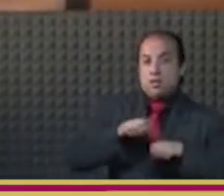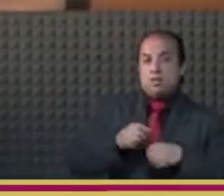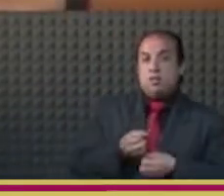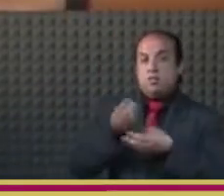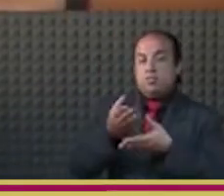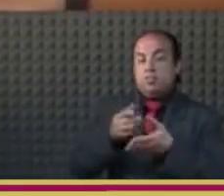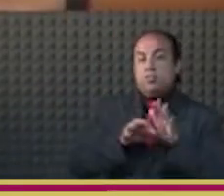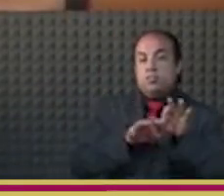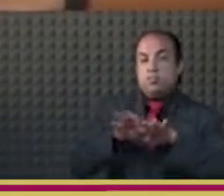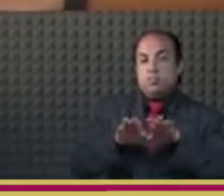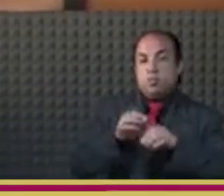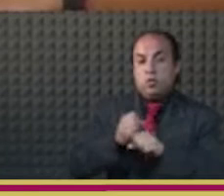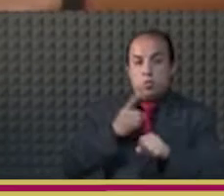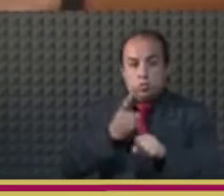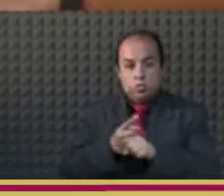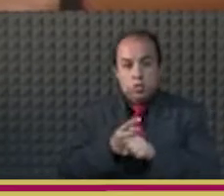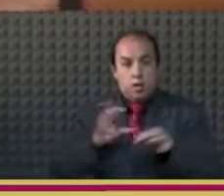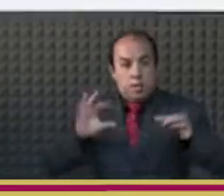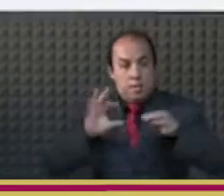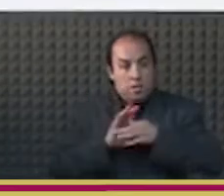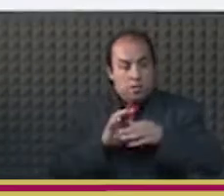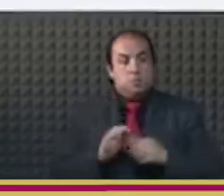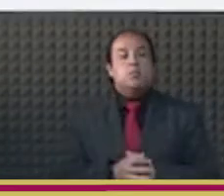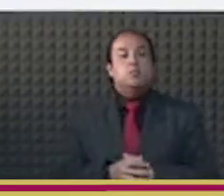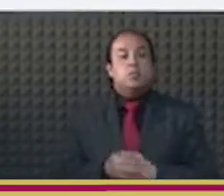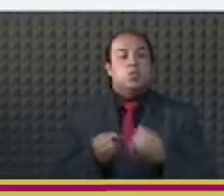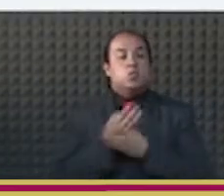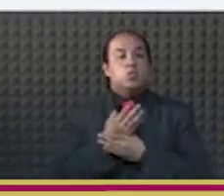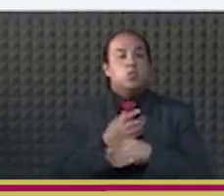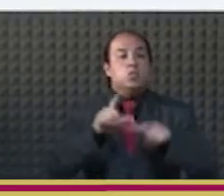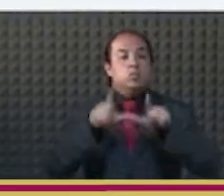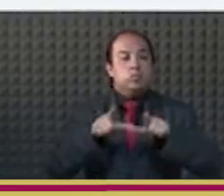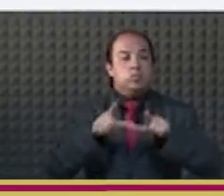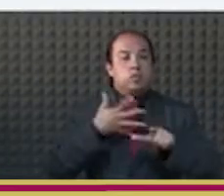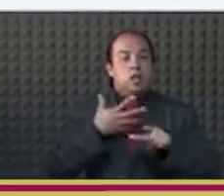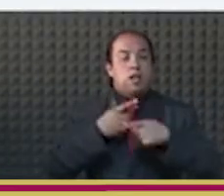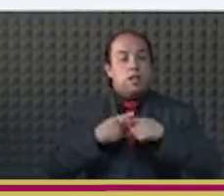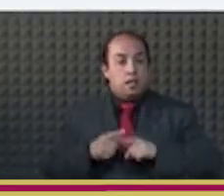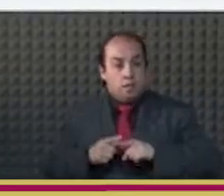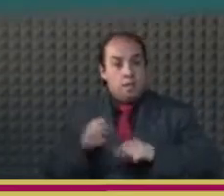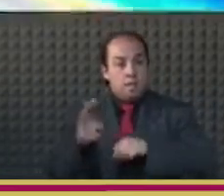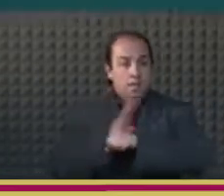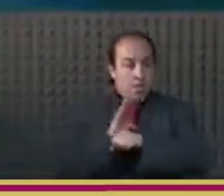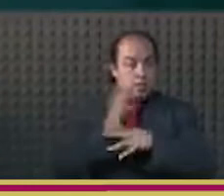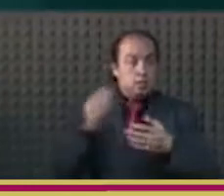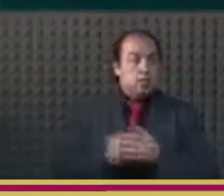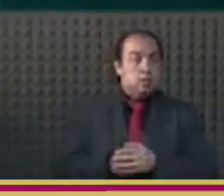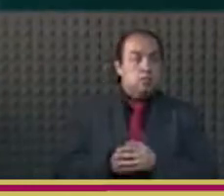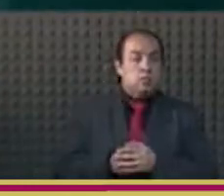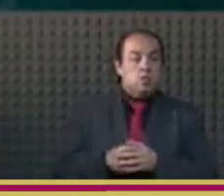mayores probabilidades de vinculación. El nuevo portal de empleo te brinda múltiples beneficios, como